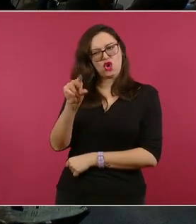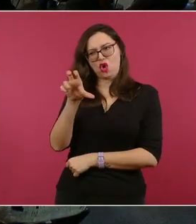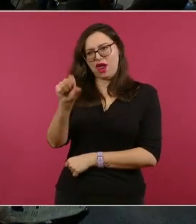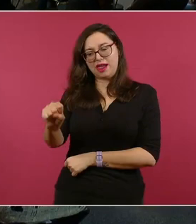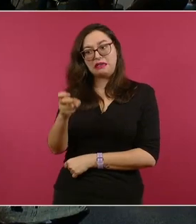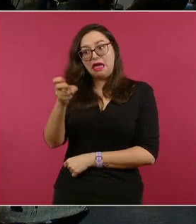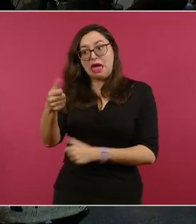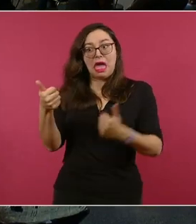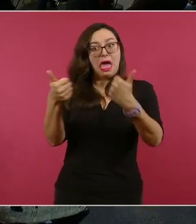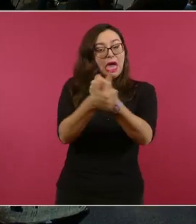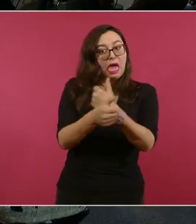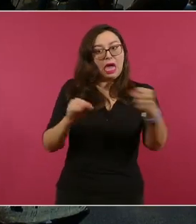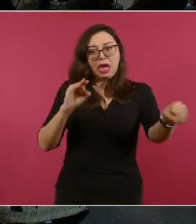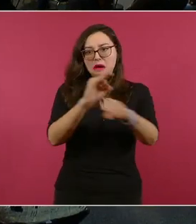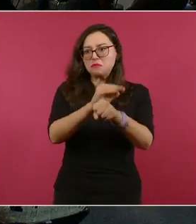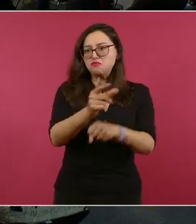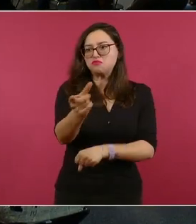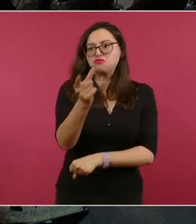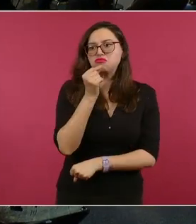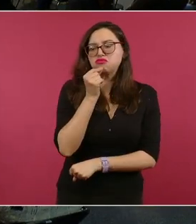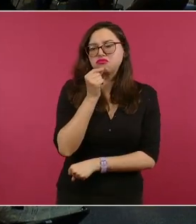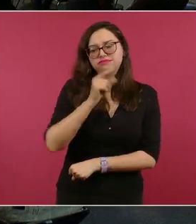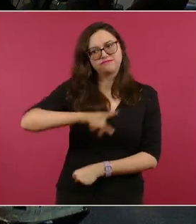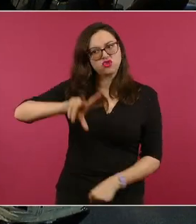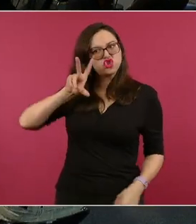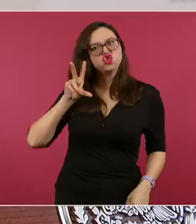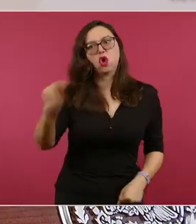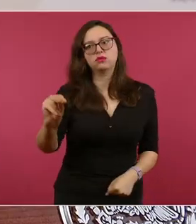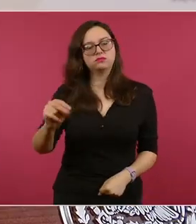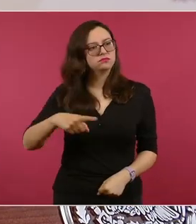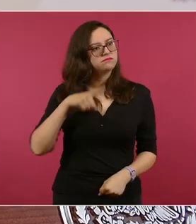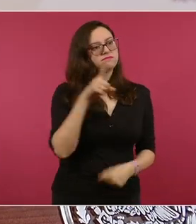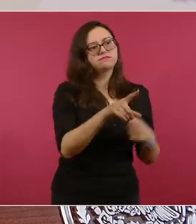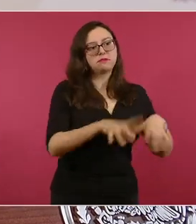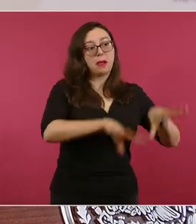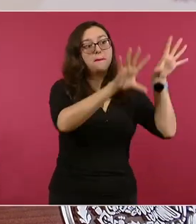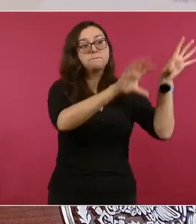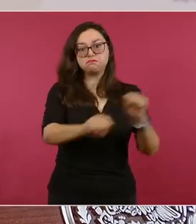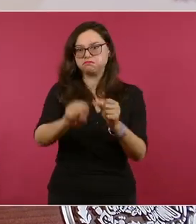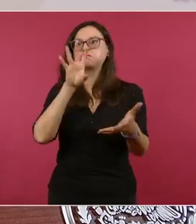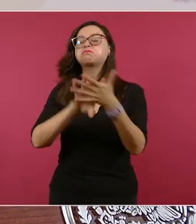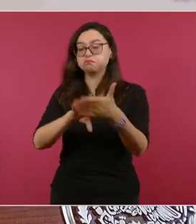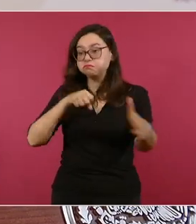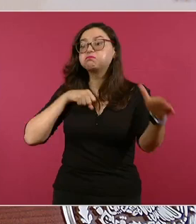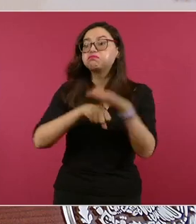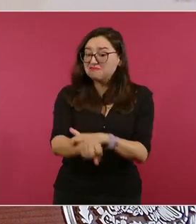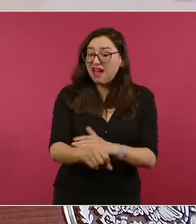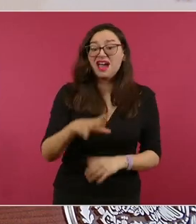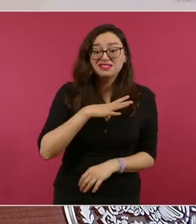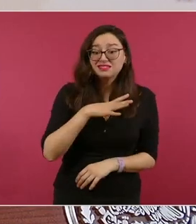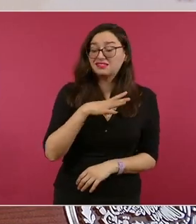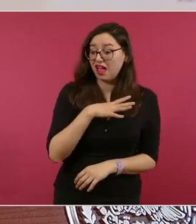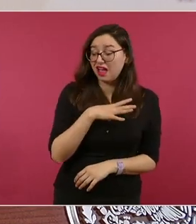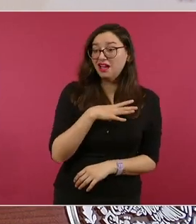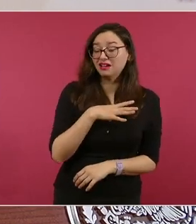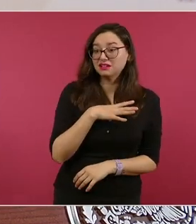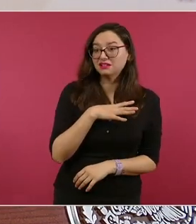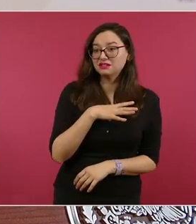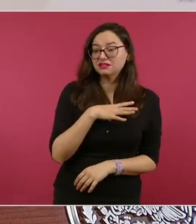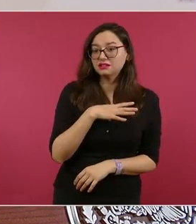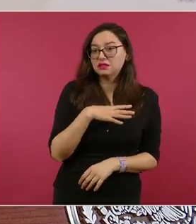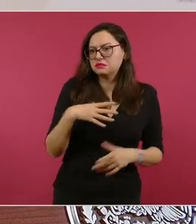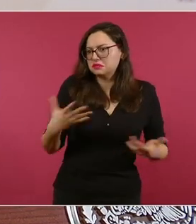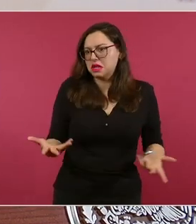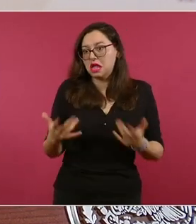qué resultar afectadas por un acto